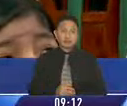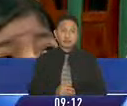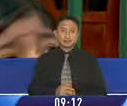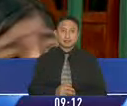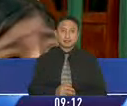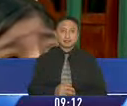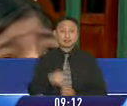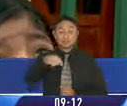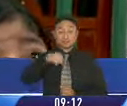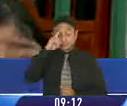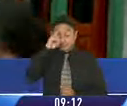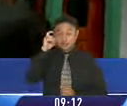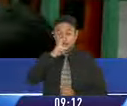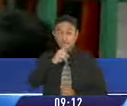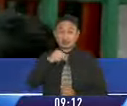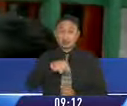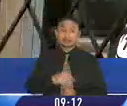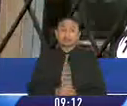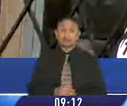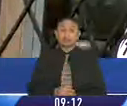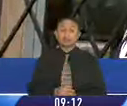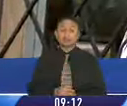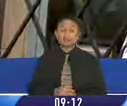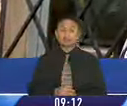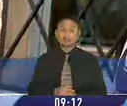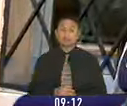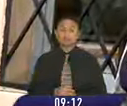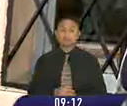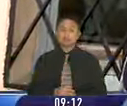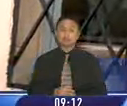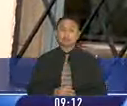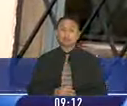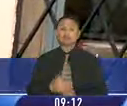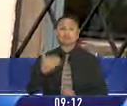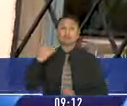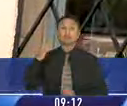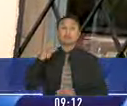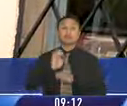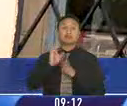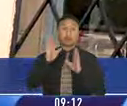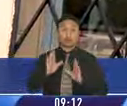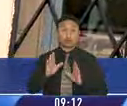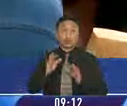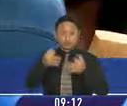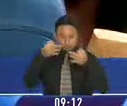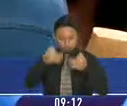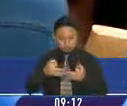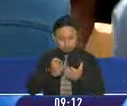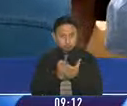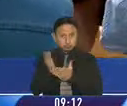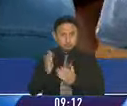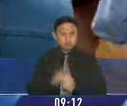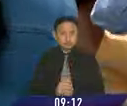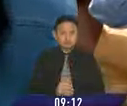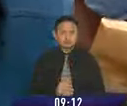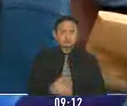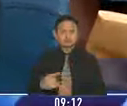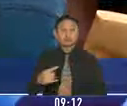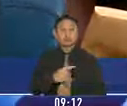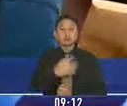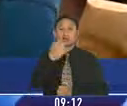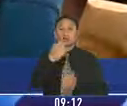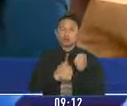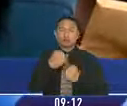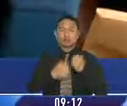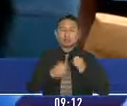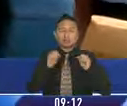pero sí está un poco crítica. Pero creo que la mayoría de los ecuatorianos no somos honrados. Más allá de las falencias